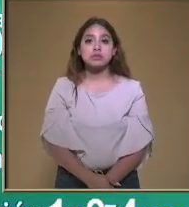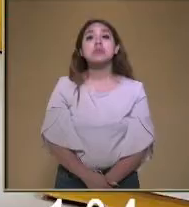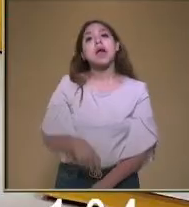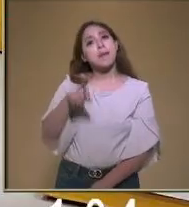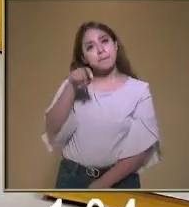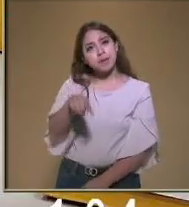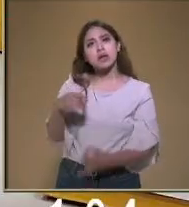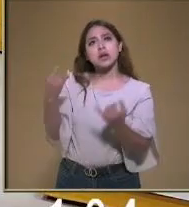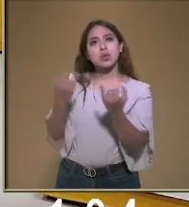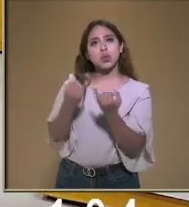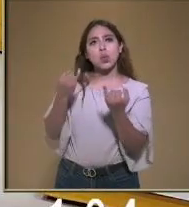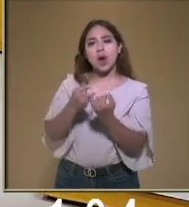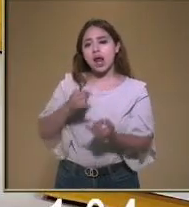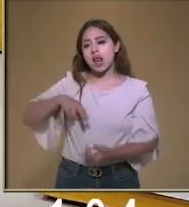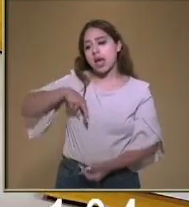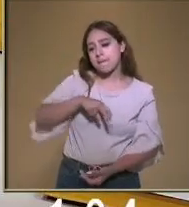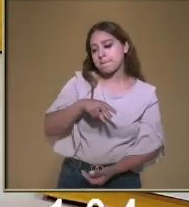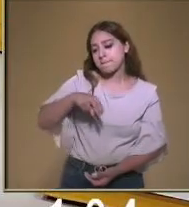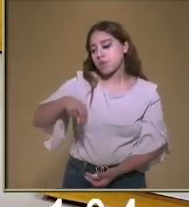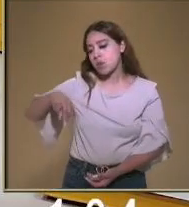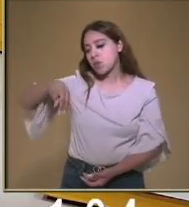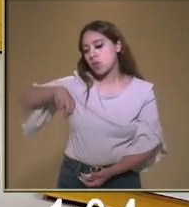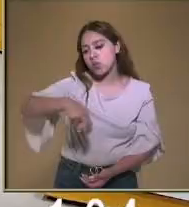utilizando? Igualmente, profe, lo hice caminando.